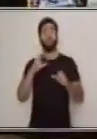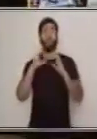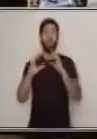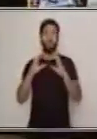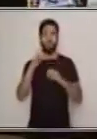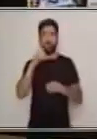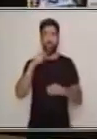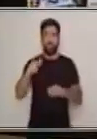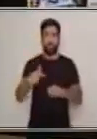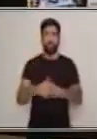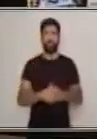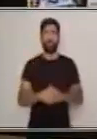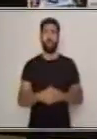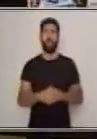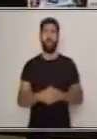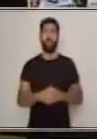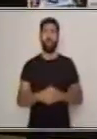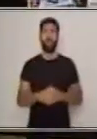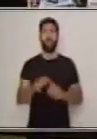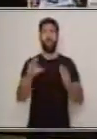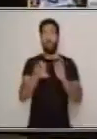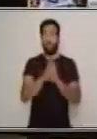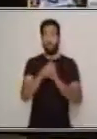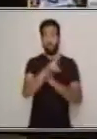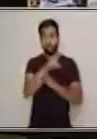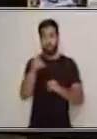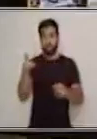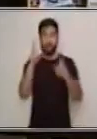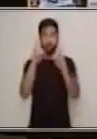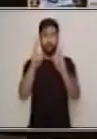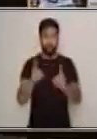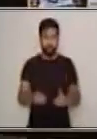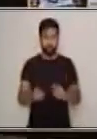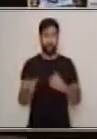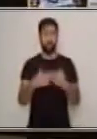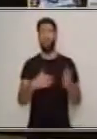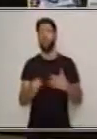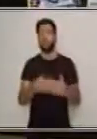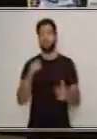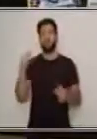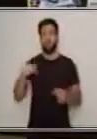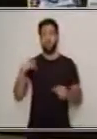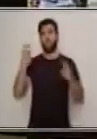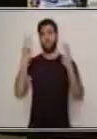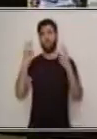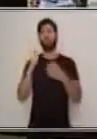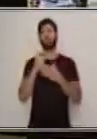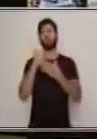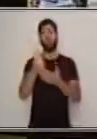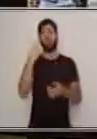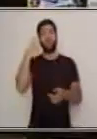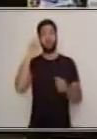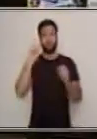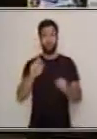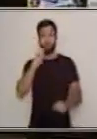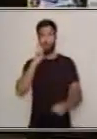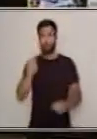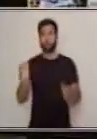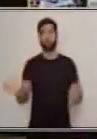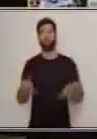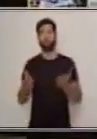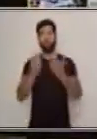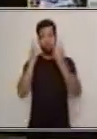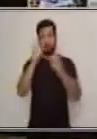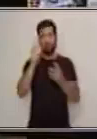lenguaje L1. Si en casa hay alguna persona con discapacidad, este tema le ayudará a ejercitar las habilidades